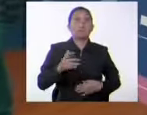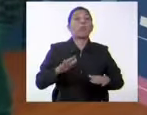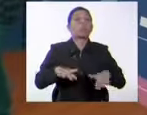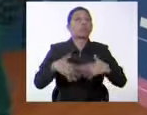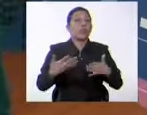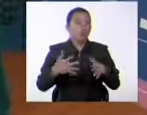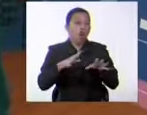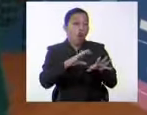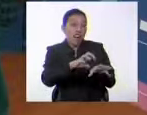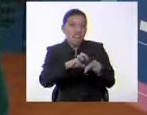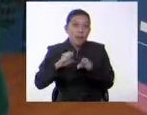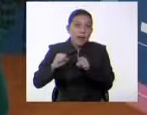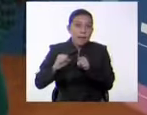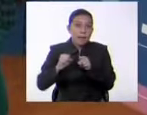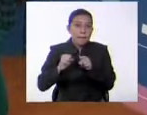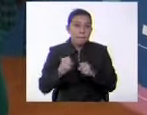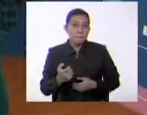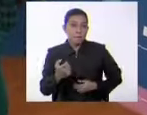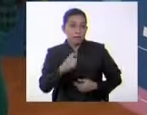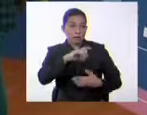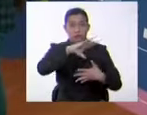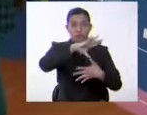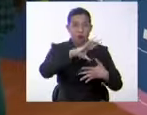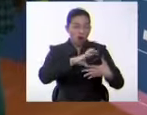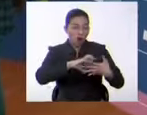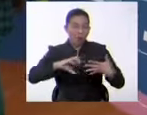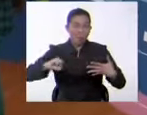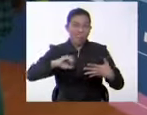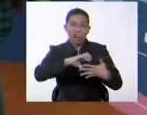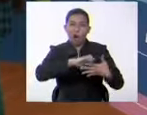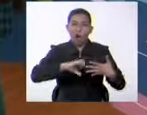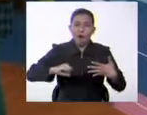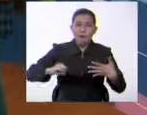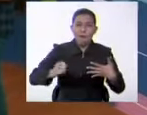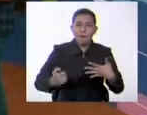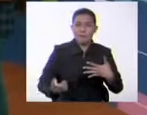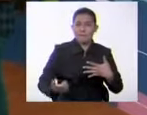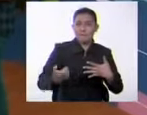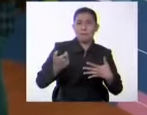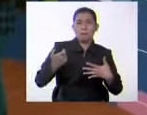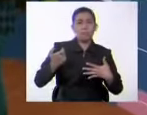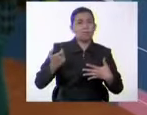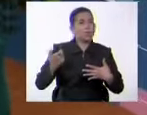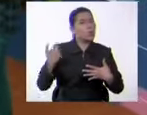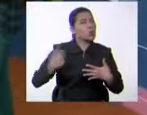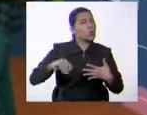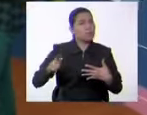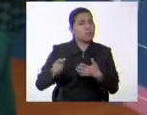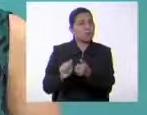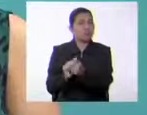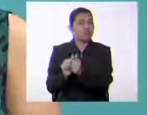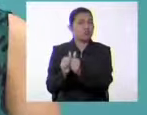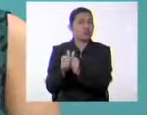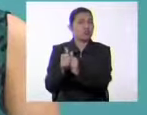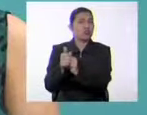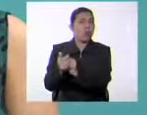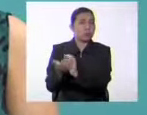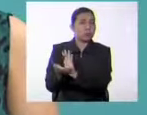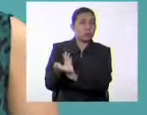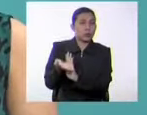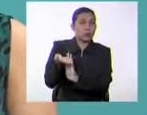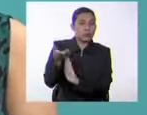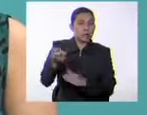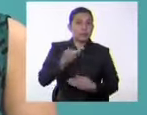de América, ellos se posicionan en un mejor lugar, ¿verdad?, y obtienen prestigio, respeto, ¿verdad? Aparte de